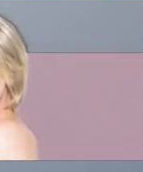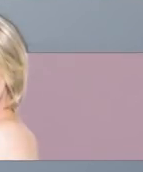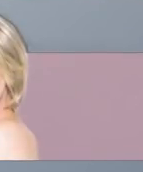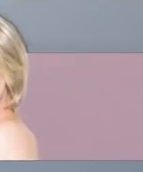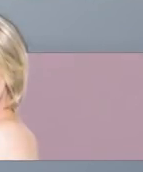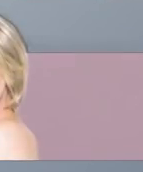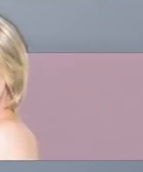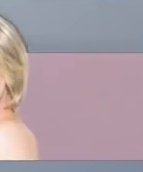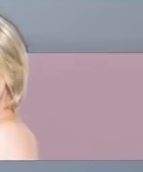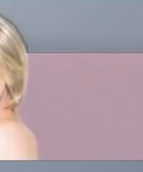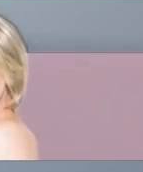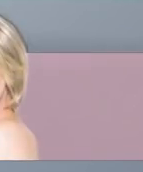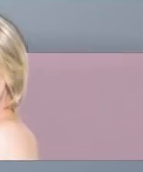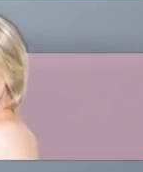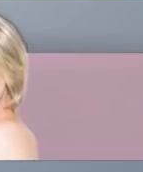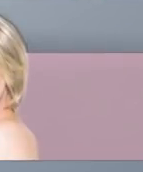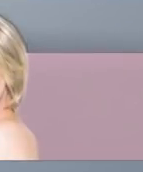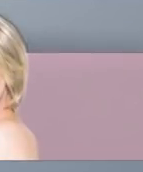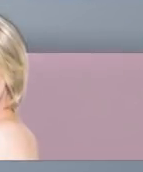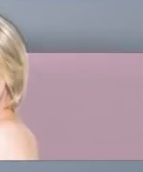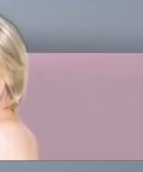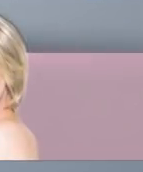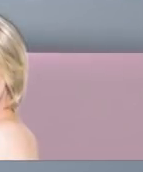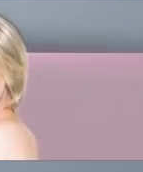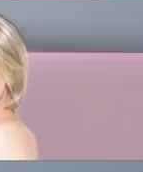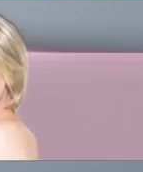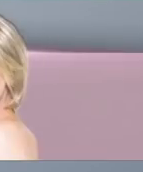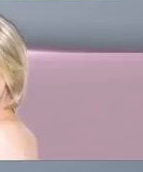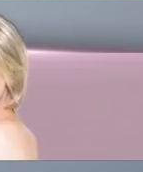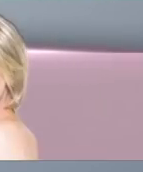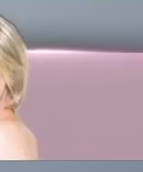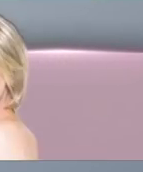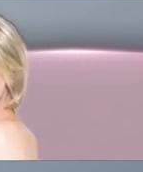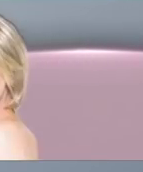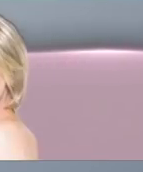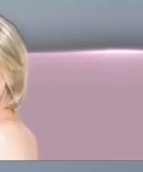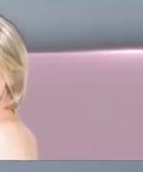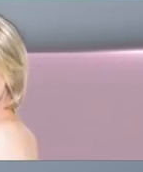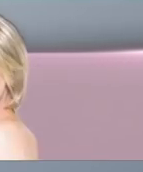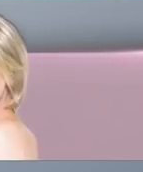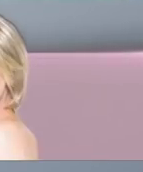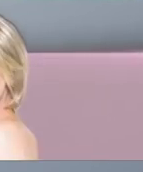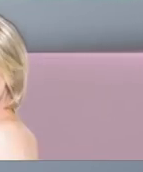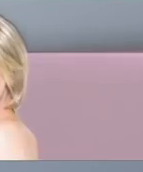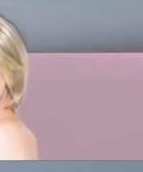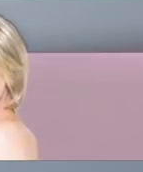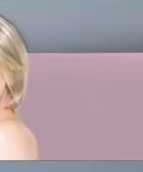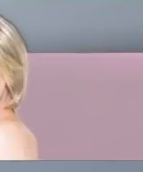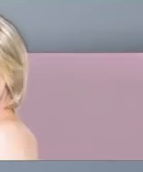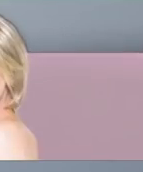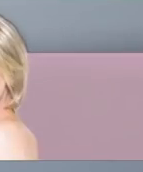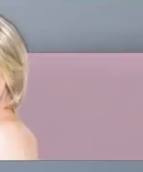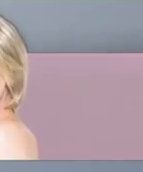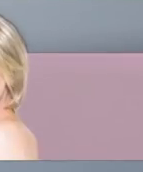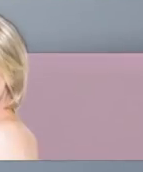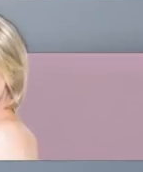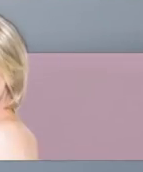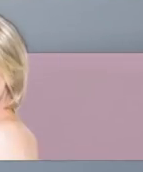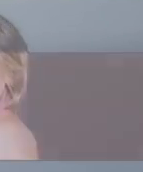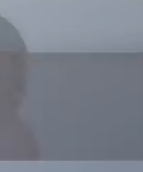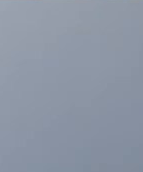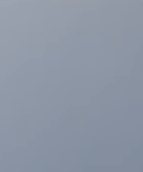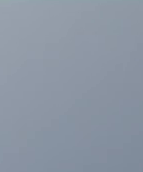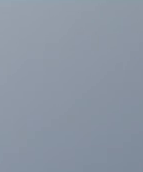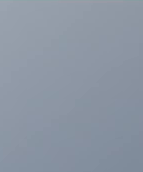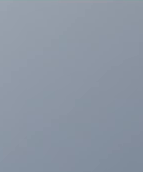tradicional y lo vea de una forma distinta, para que sea confortable para todos ustedes. Es más, le va a caer tan bien que va a salir tan a gusto, bueno, que ese día